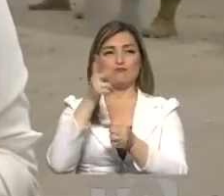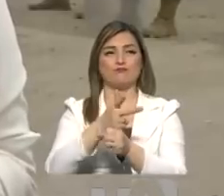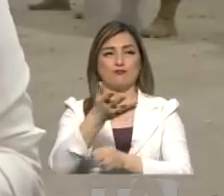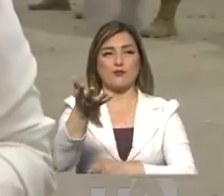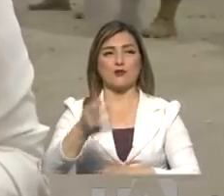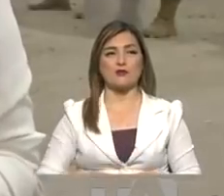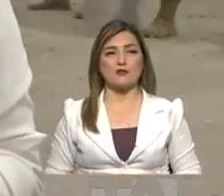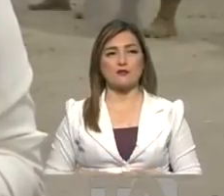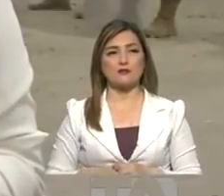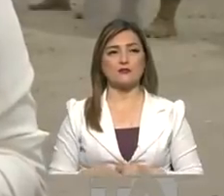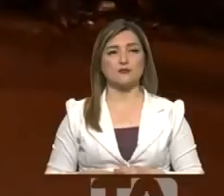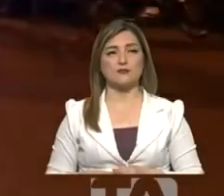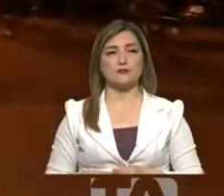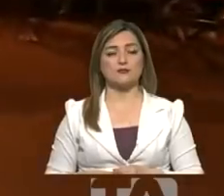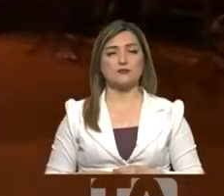reportaje. Escuchemos.